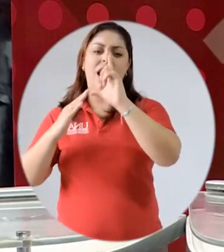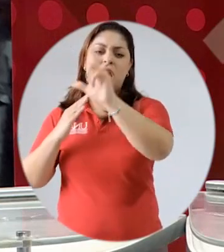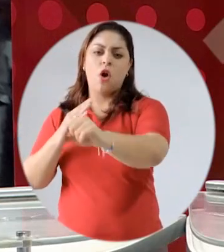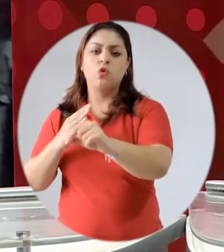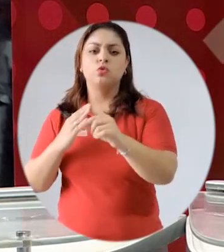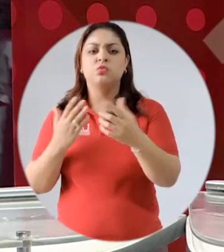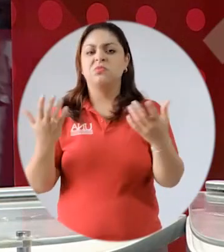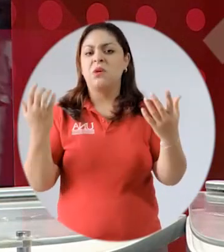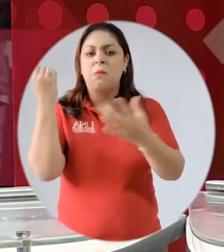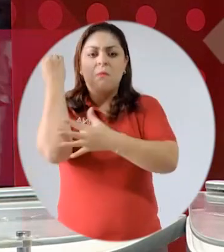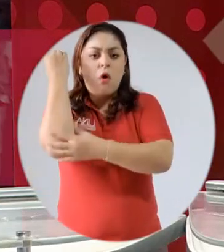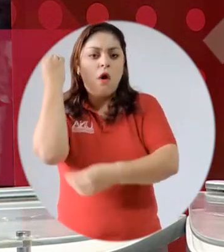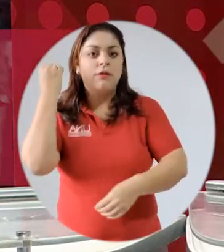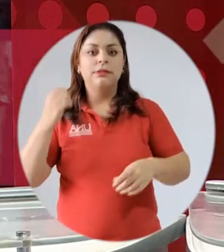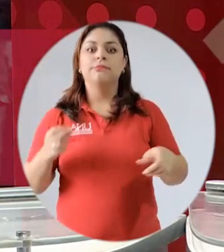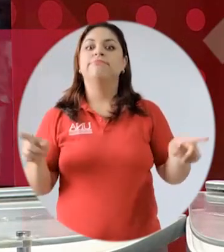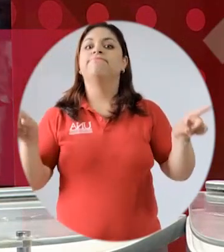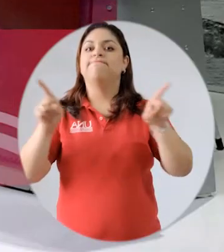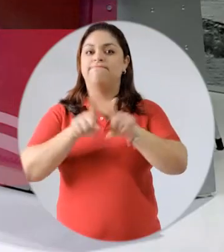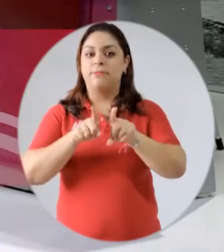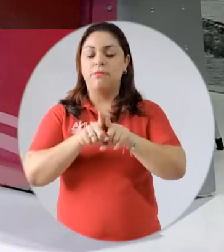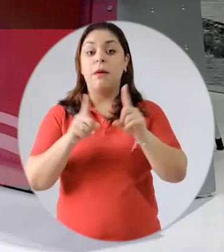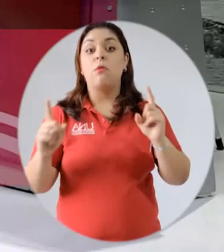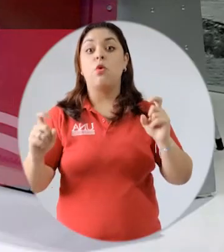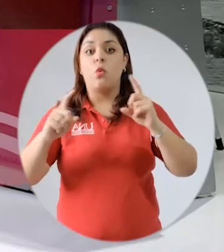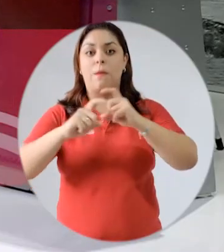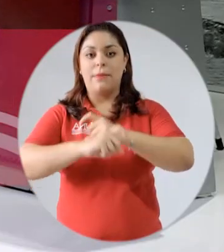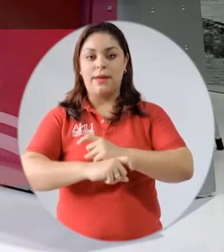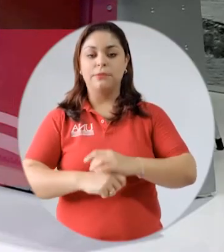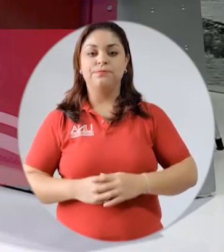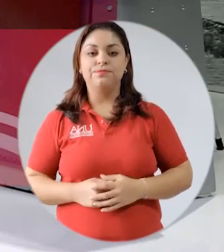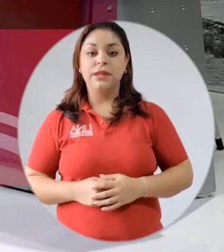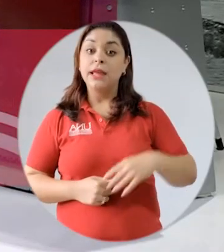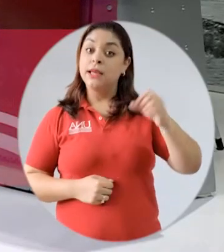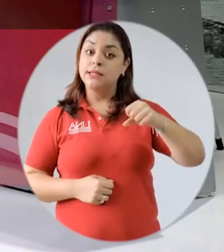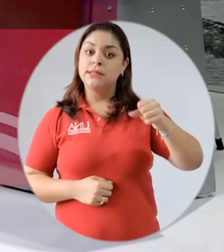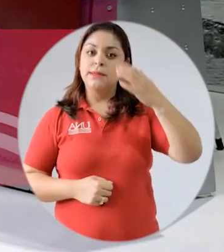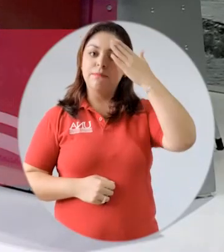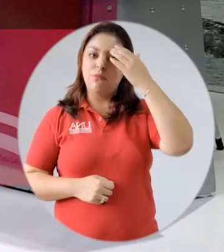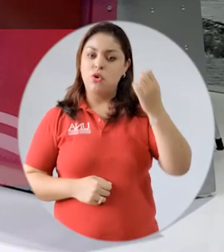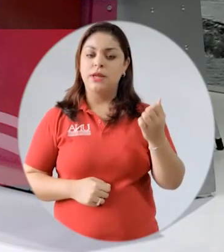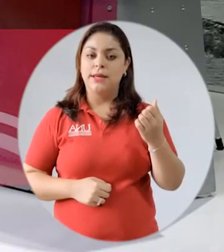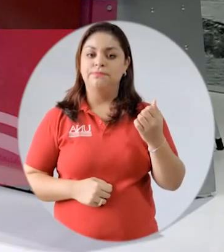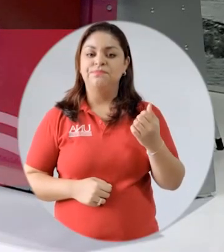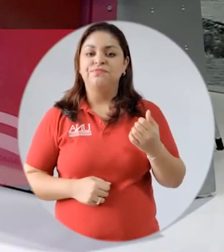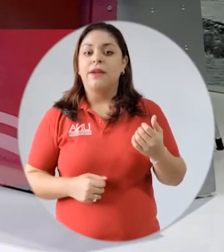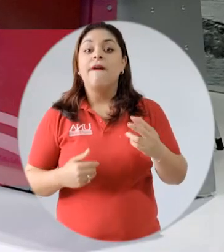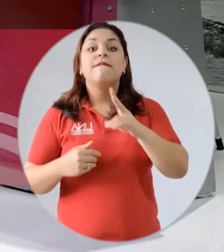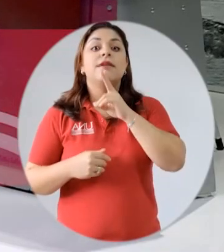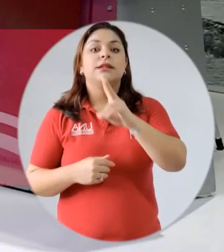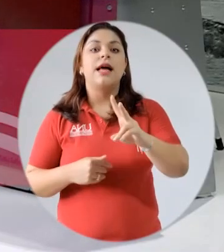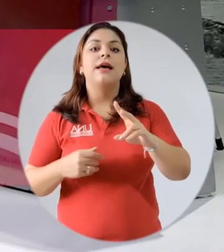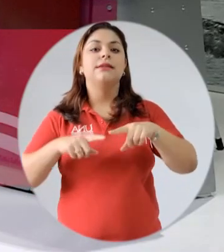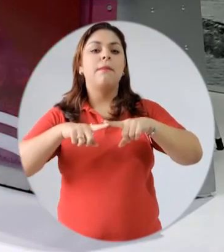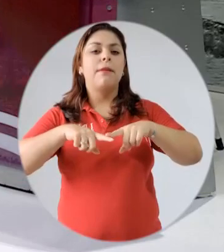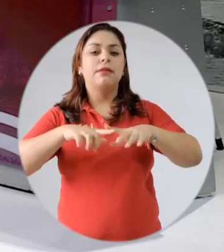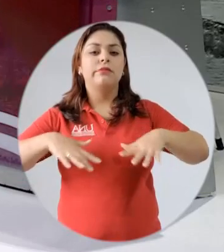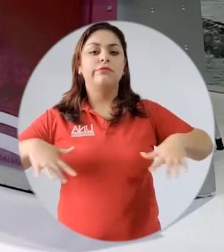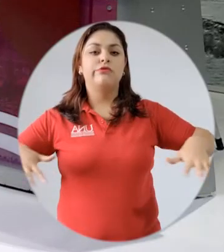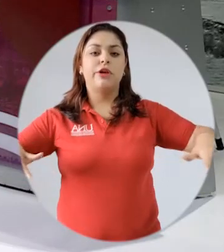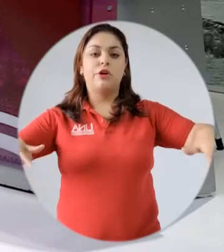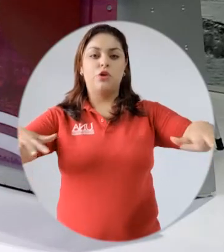que se requiere para que estas estadísticas que hoy pues son muy claras y muy evidentes se transformen en un cambio cultural para